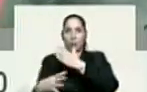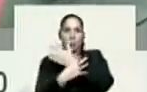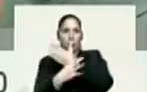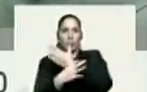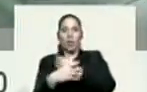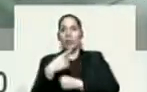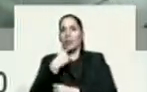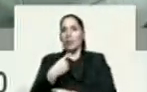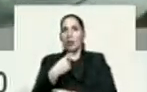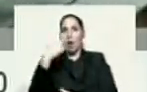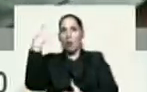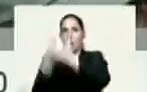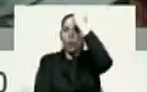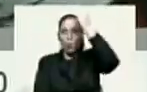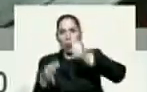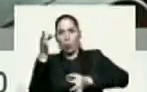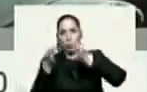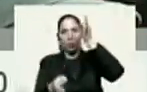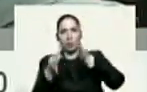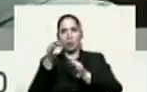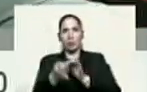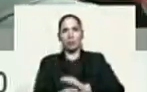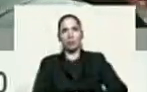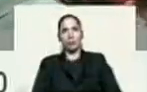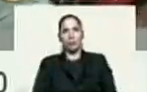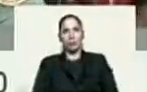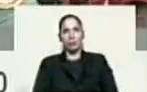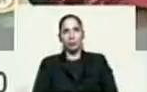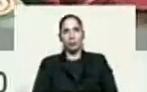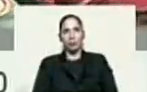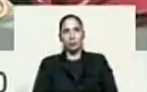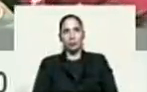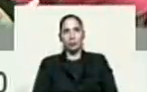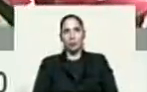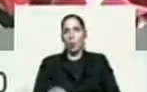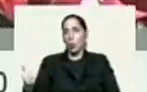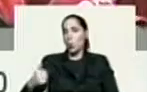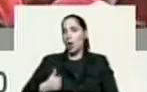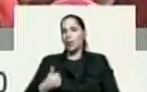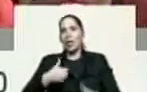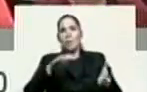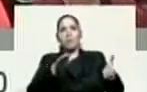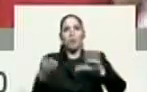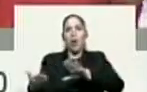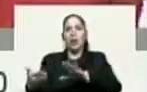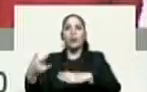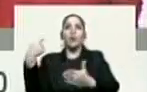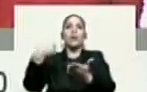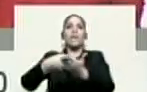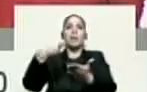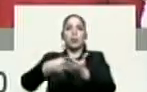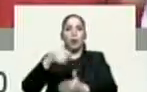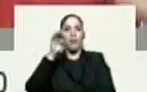el prófugo de la justicia, que cualquier muerte es una inversión a futuro.